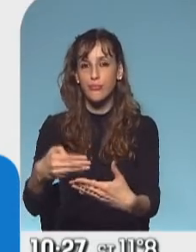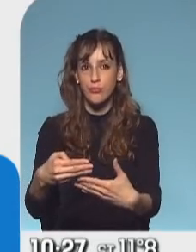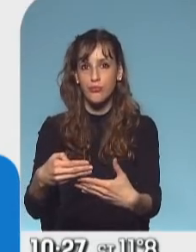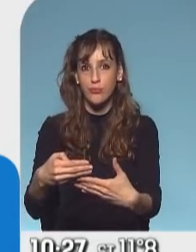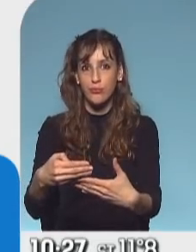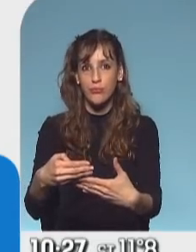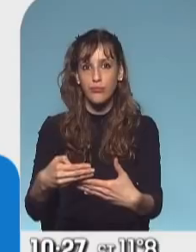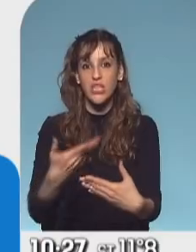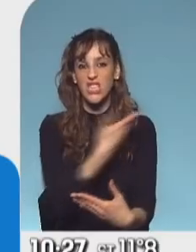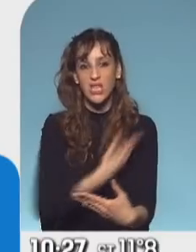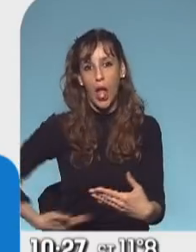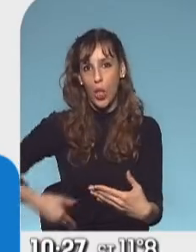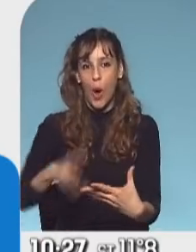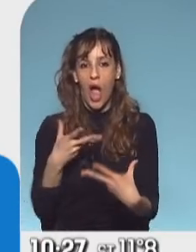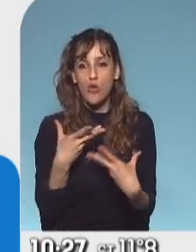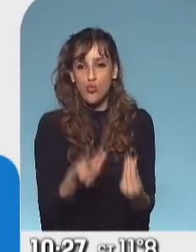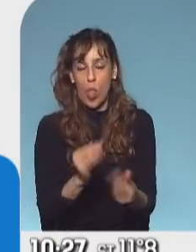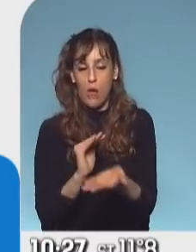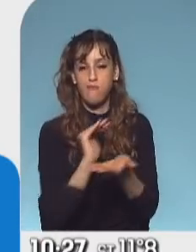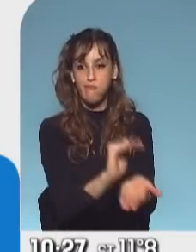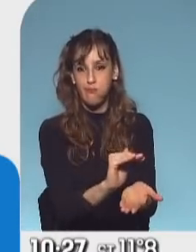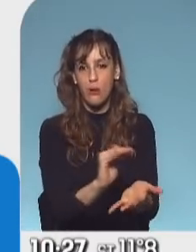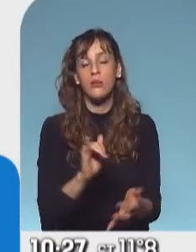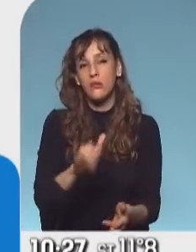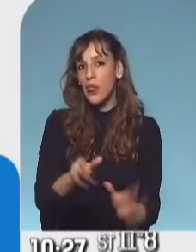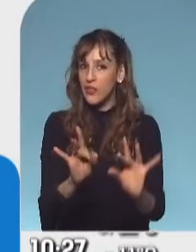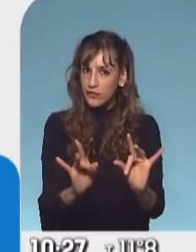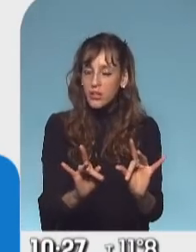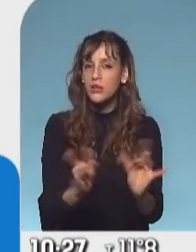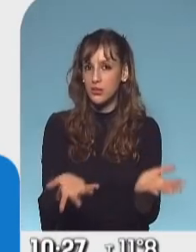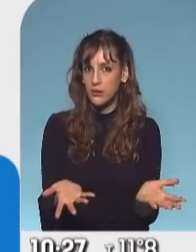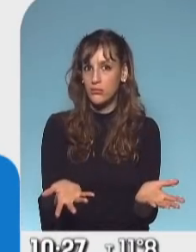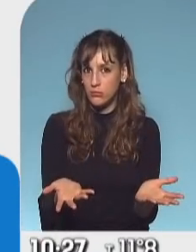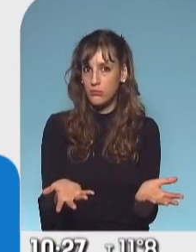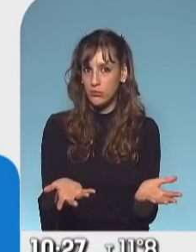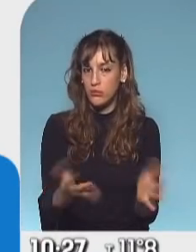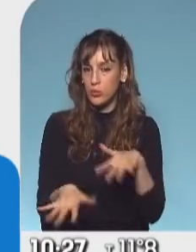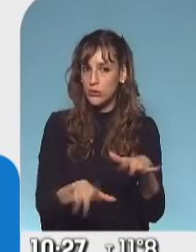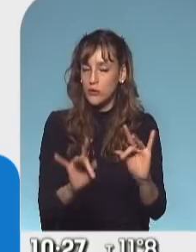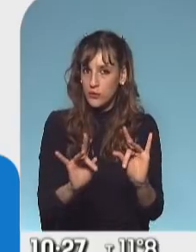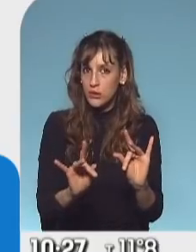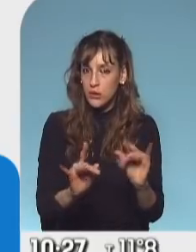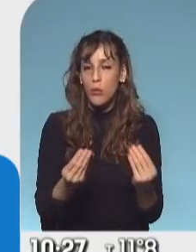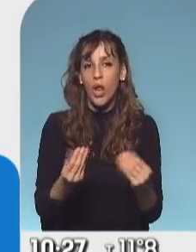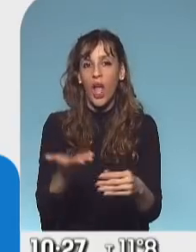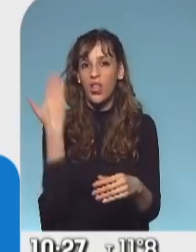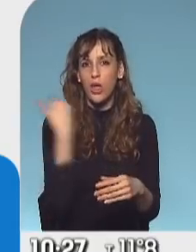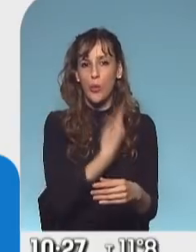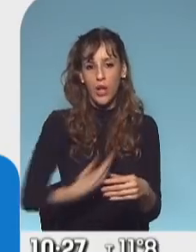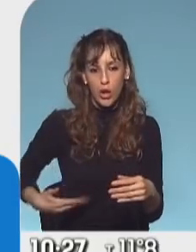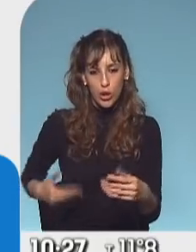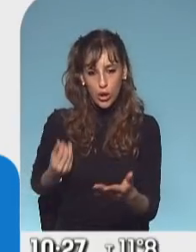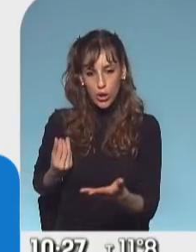Estado Nacional puede, que insisto es muy complejo porque hemos recibido un Estado